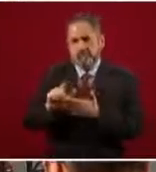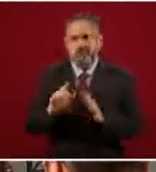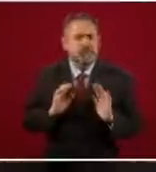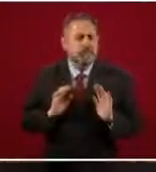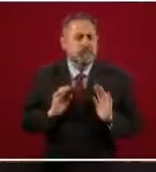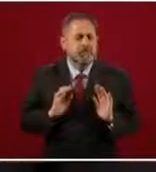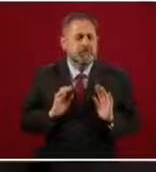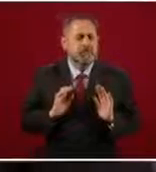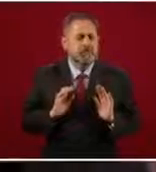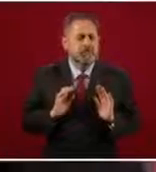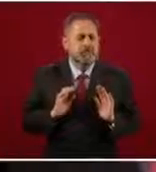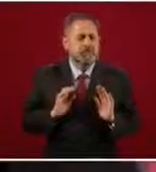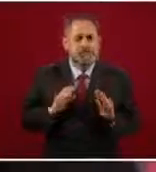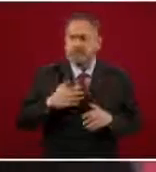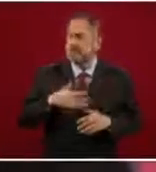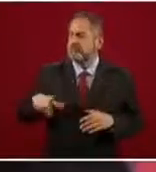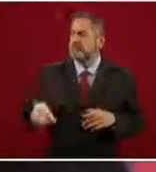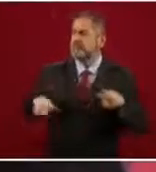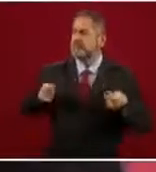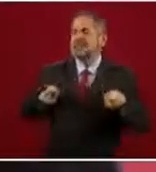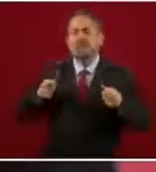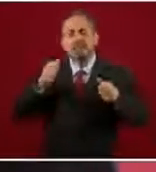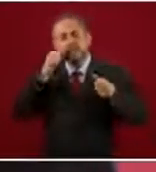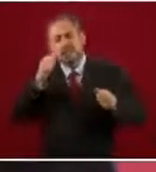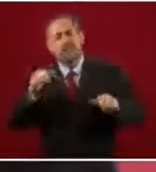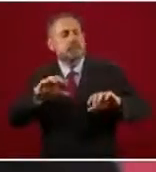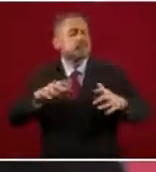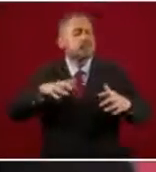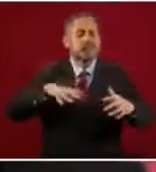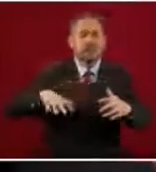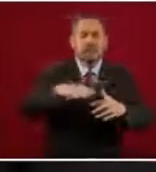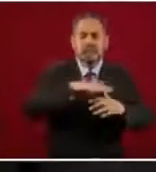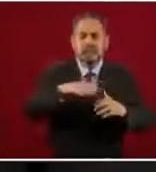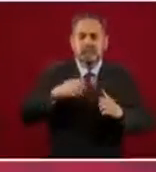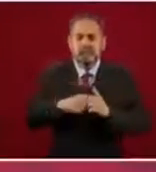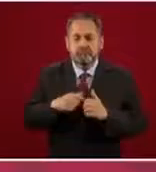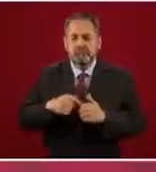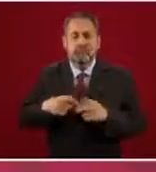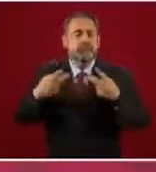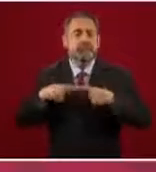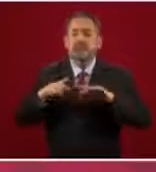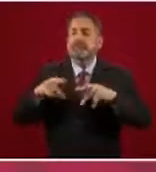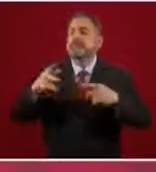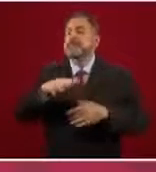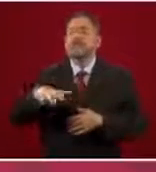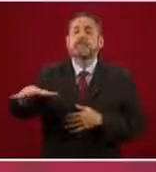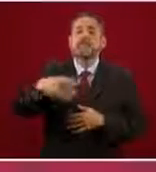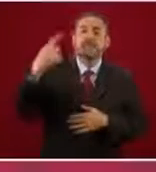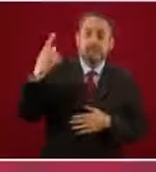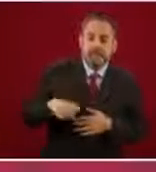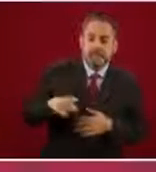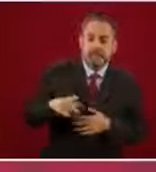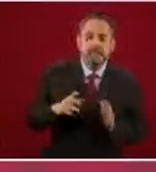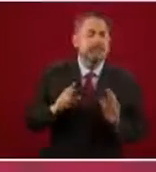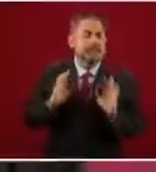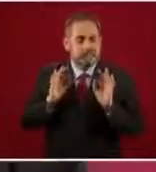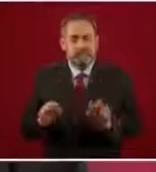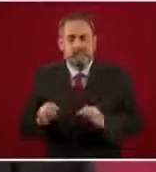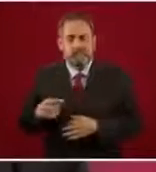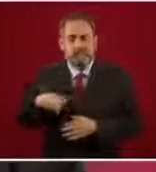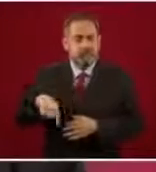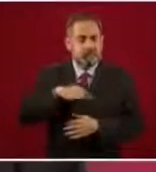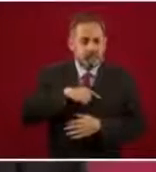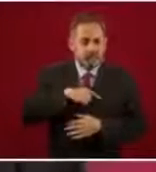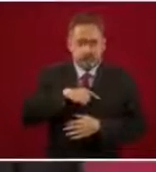Nosotros gobernamos por mandato del pueblo. No llegamos a